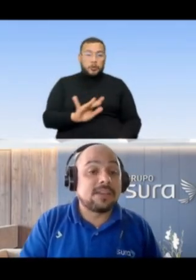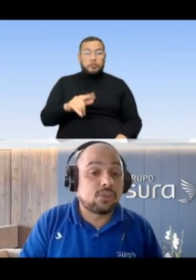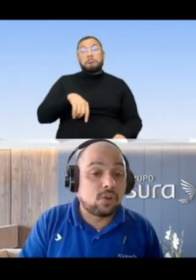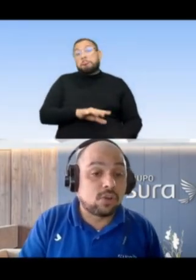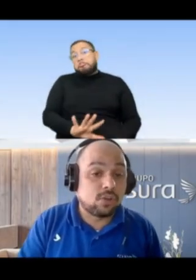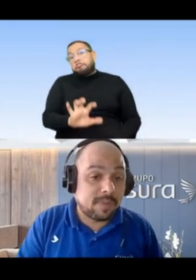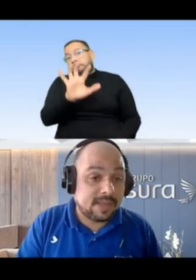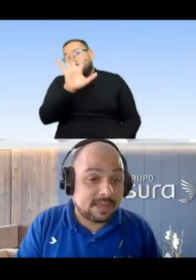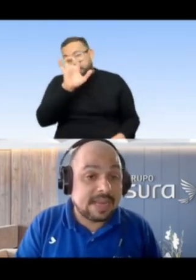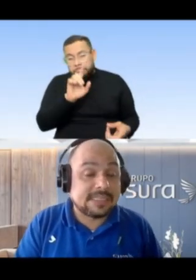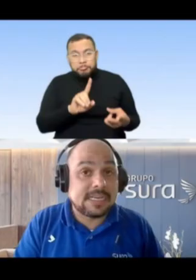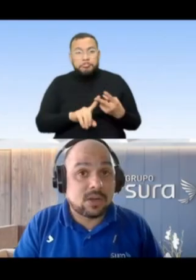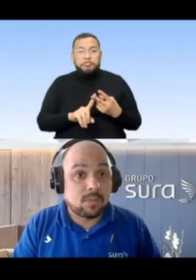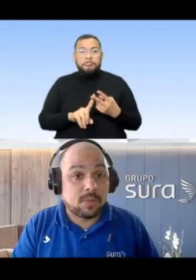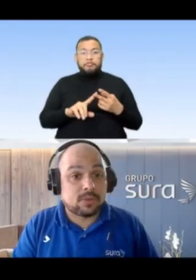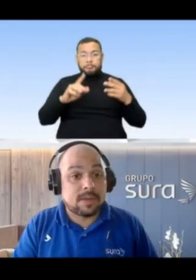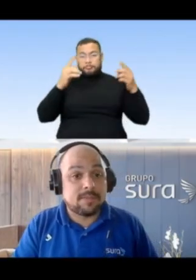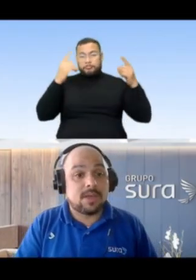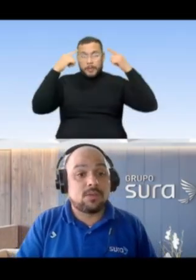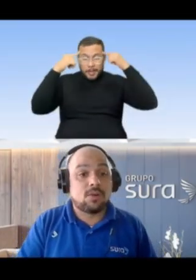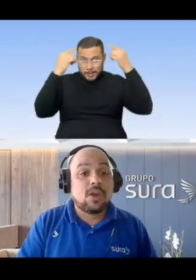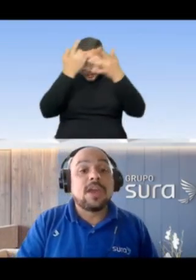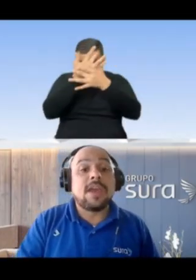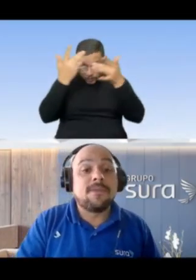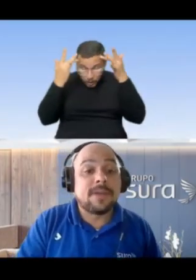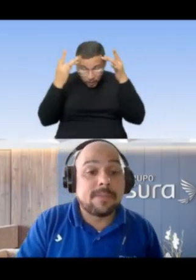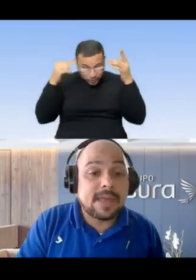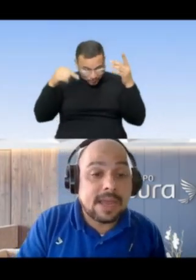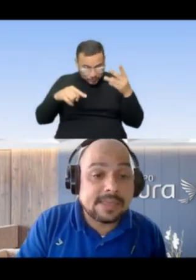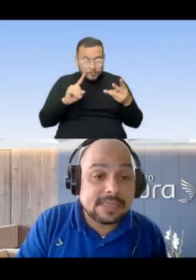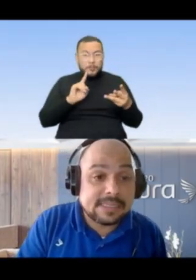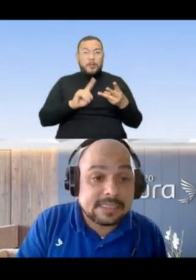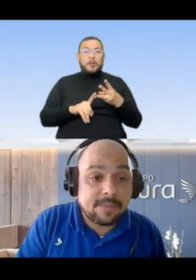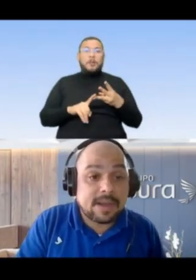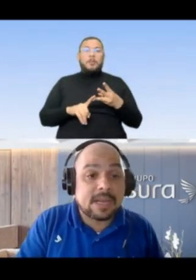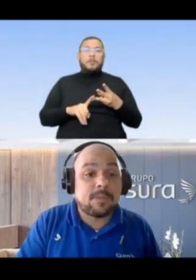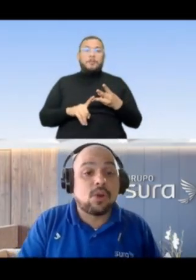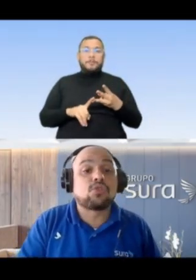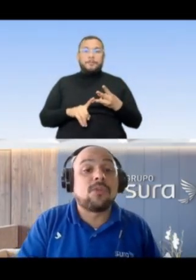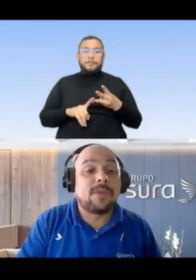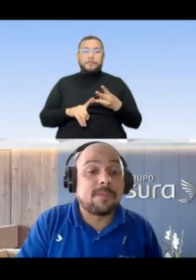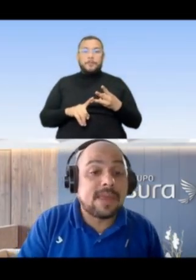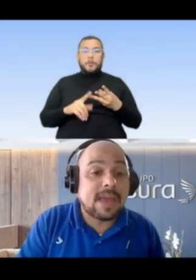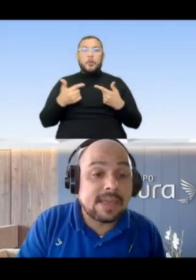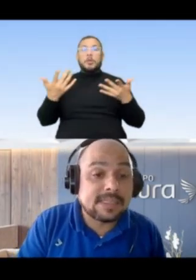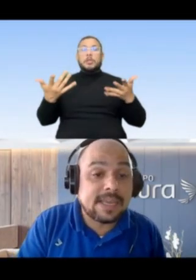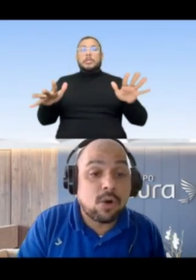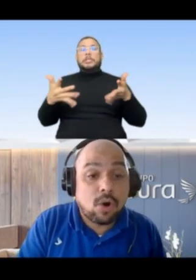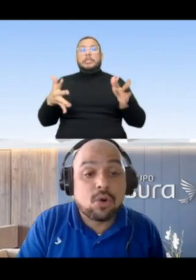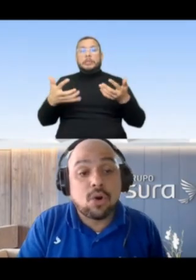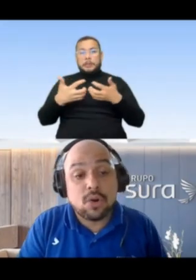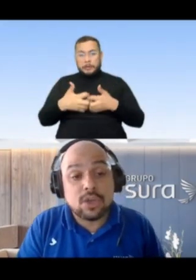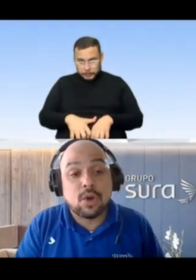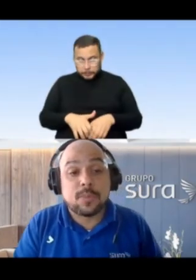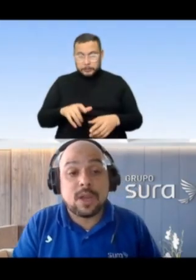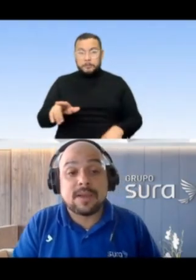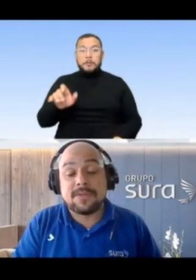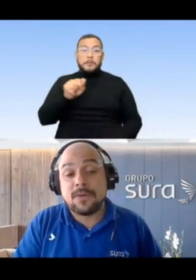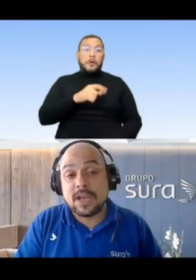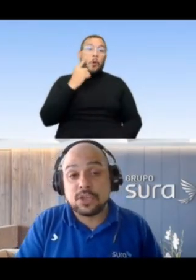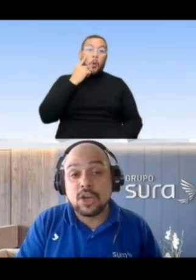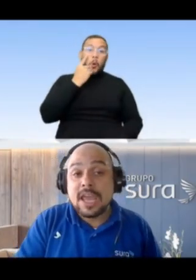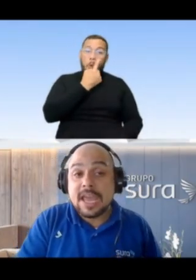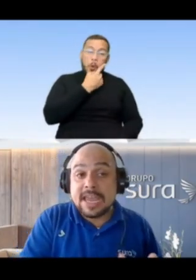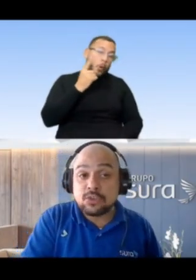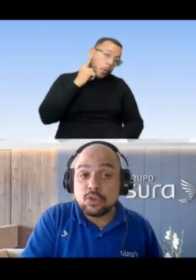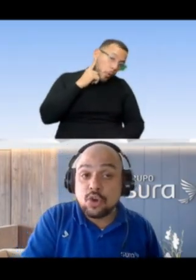cáncer, trastornos mentales y de comportamiento, enfermedades del sistema nervioso, enfermedades de ojo, oído,